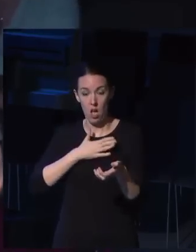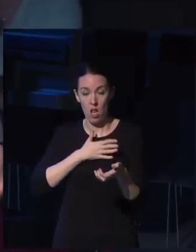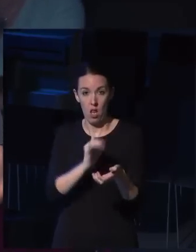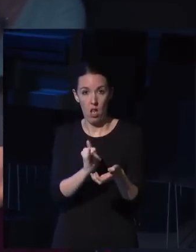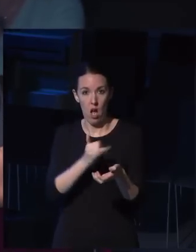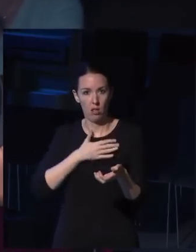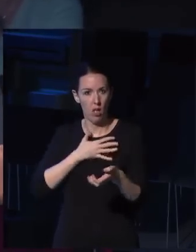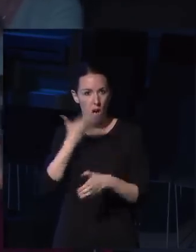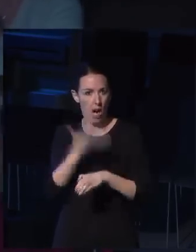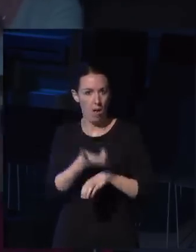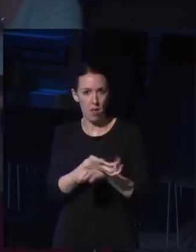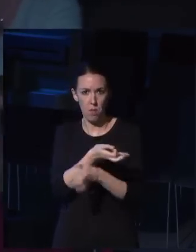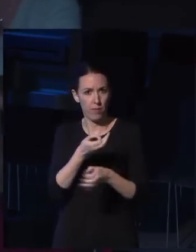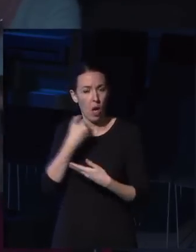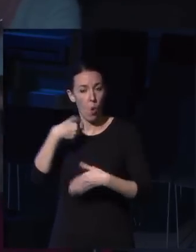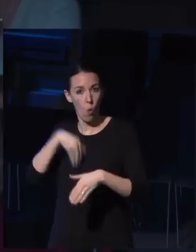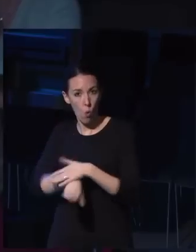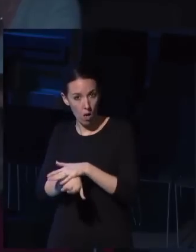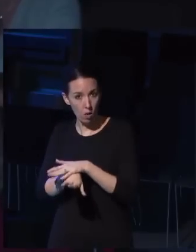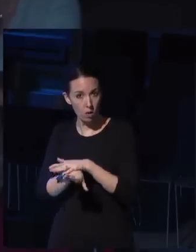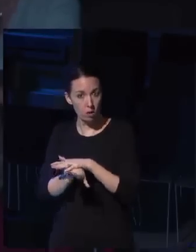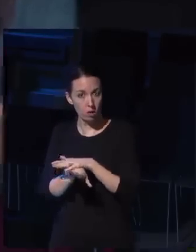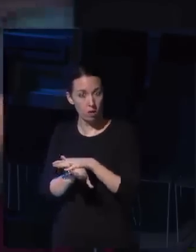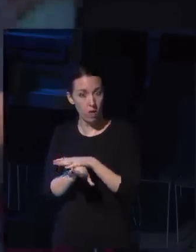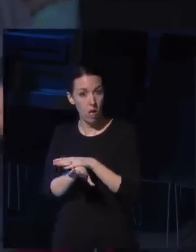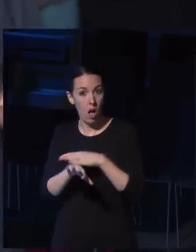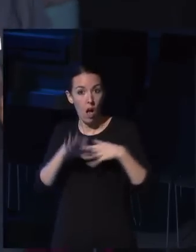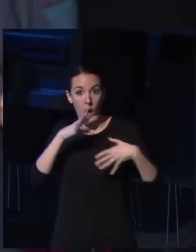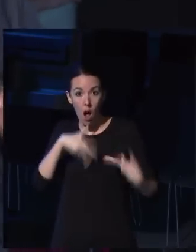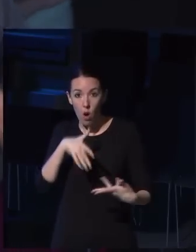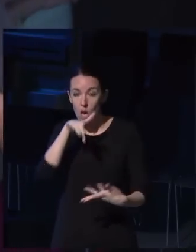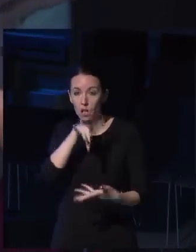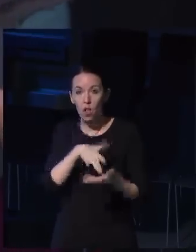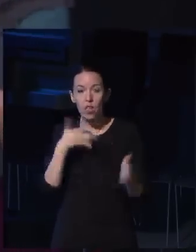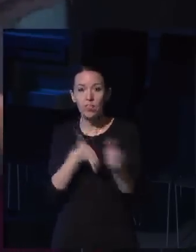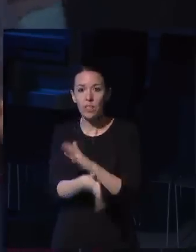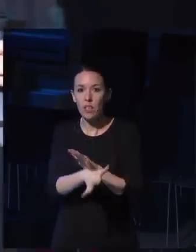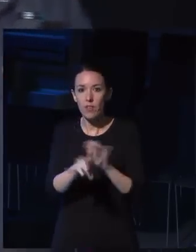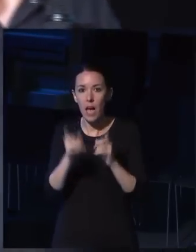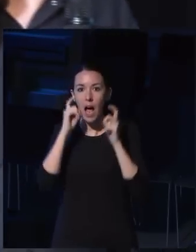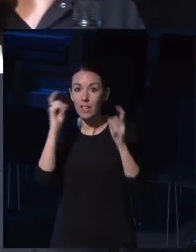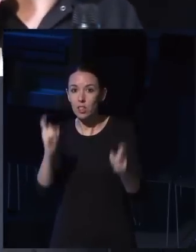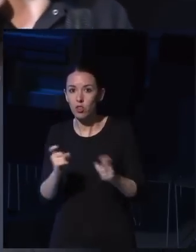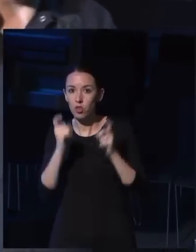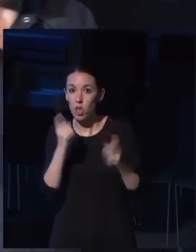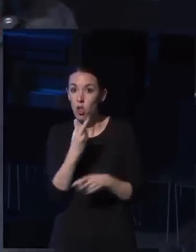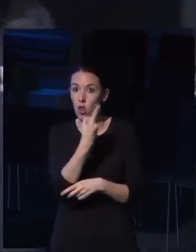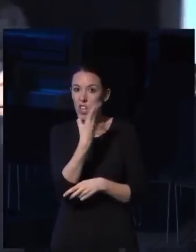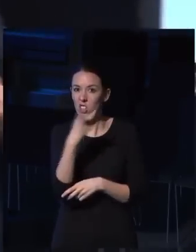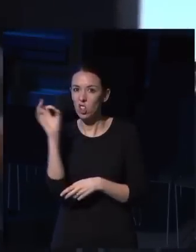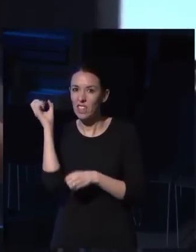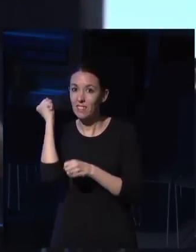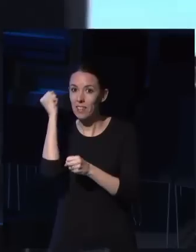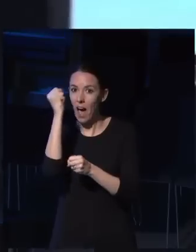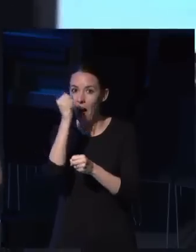propia grabación, la guardo y en este momento acabo de sintetizar el esfuerzo de 130